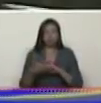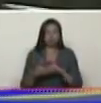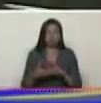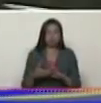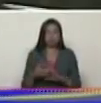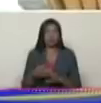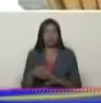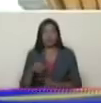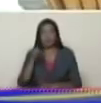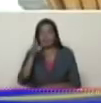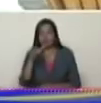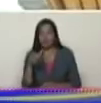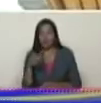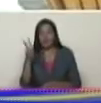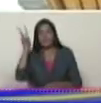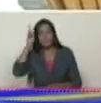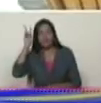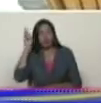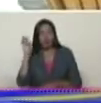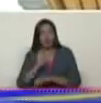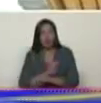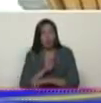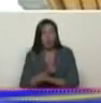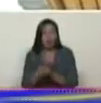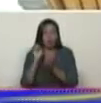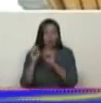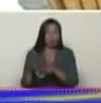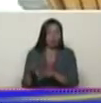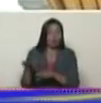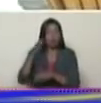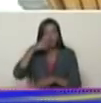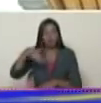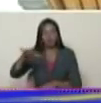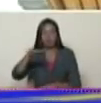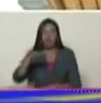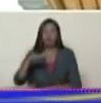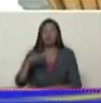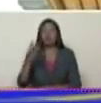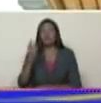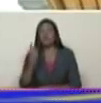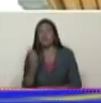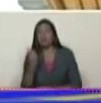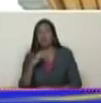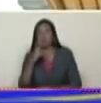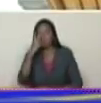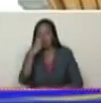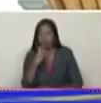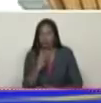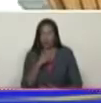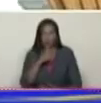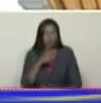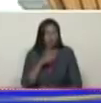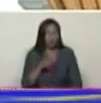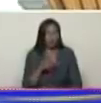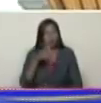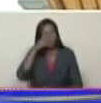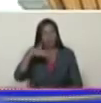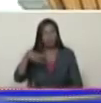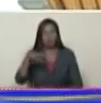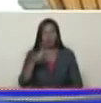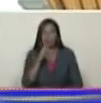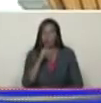padece Perú, Ecuador, el abandono de un pueblo, la miseria campante, y el pueblo